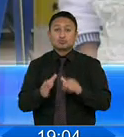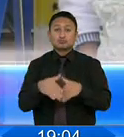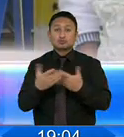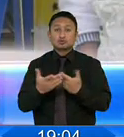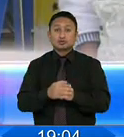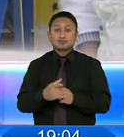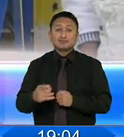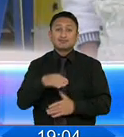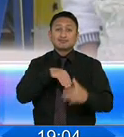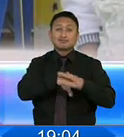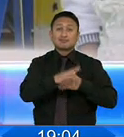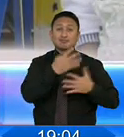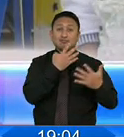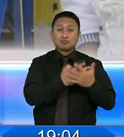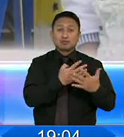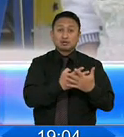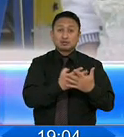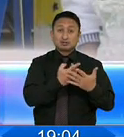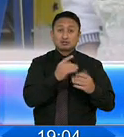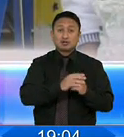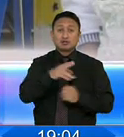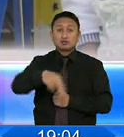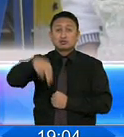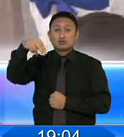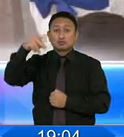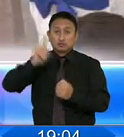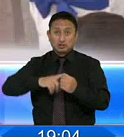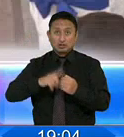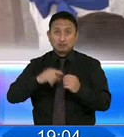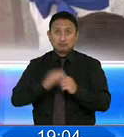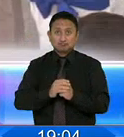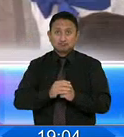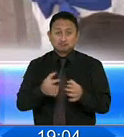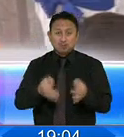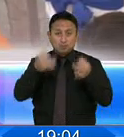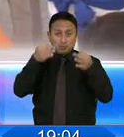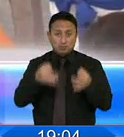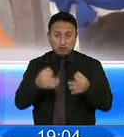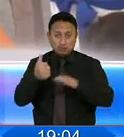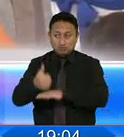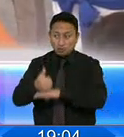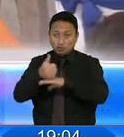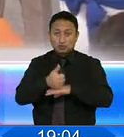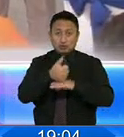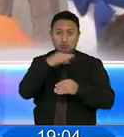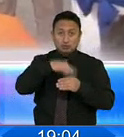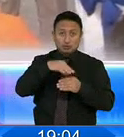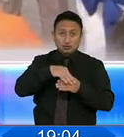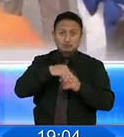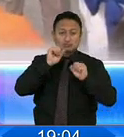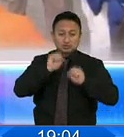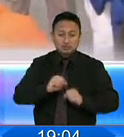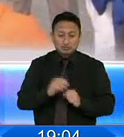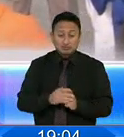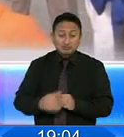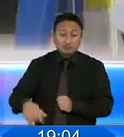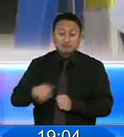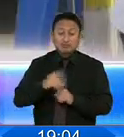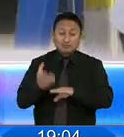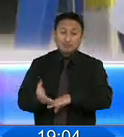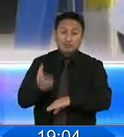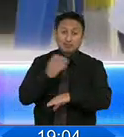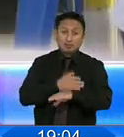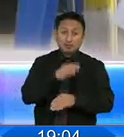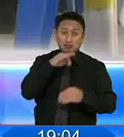Privación Provisional de Libertad en el norte de Quito, ratificando las autoridades electorales el no querer dar marcha atrás con las